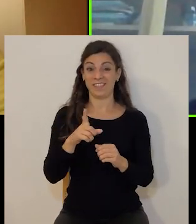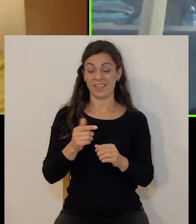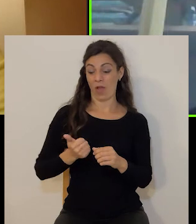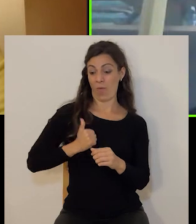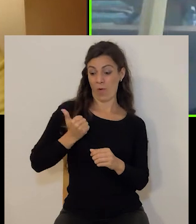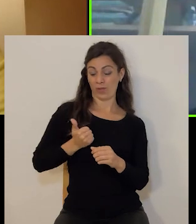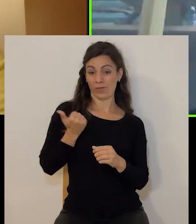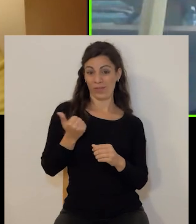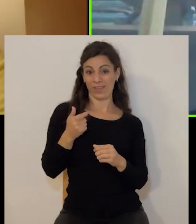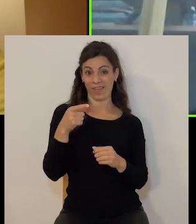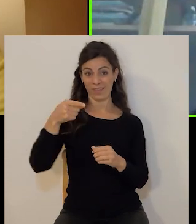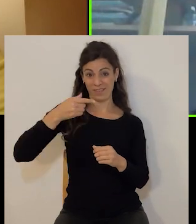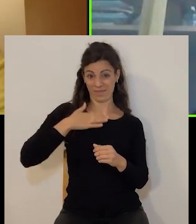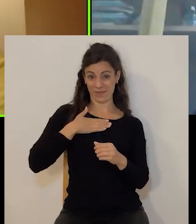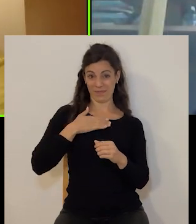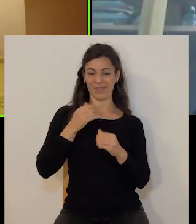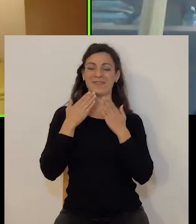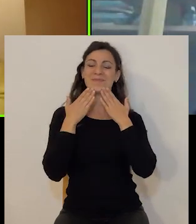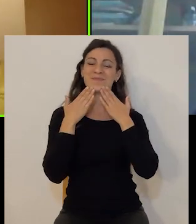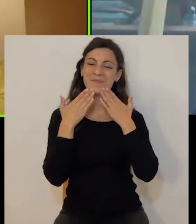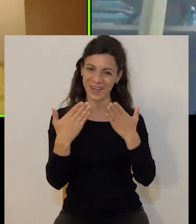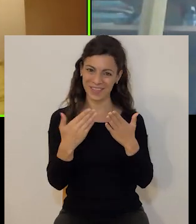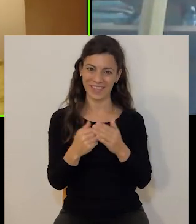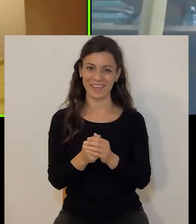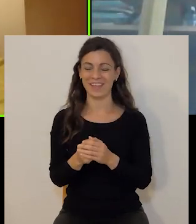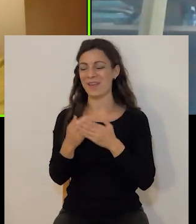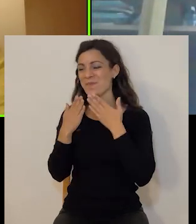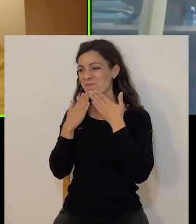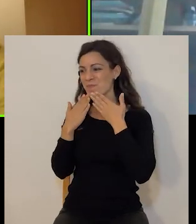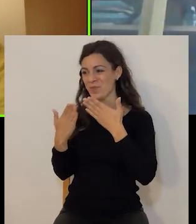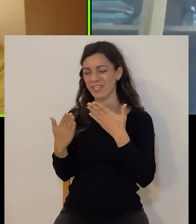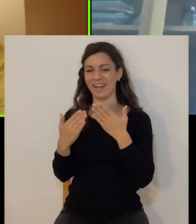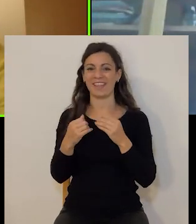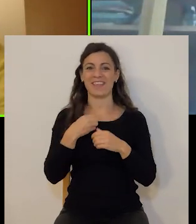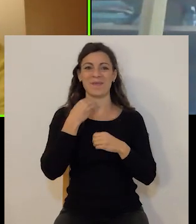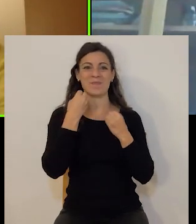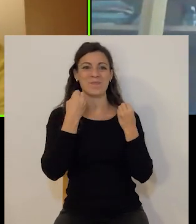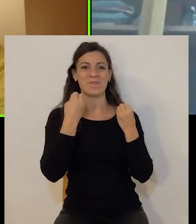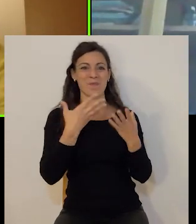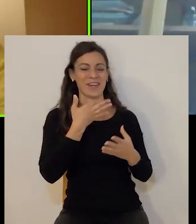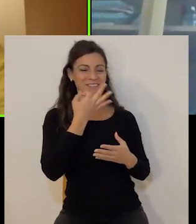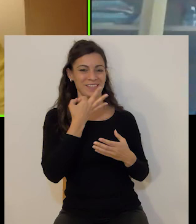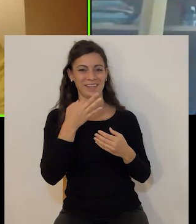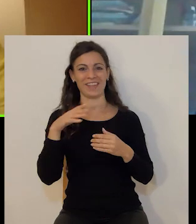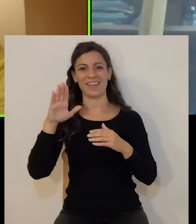Y ya está. Muchas gracias. Muchas gracias. Buenas tardes. Venga, hasta luego.